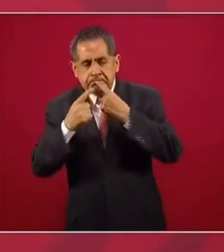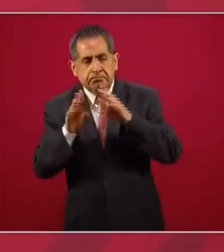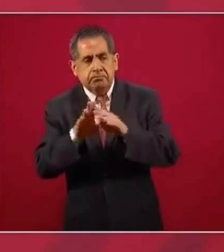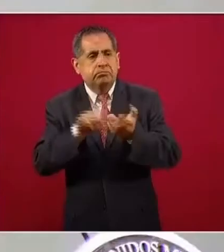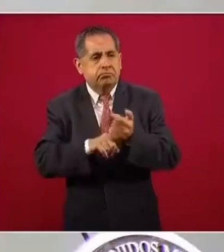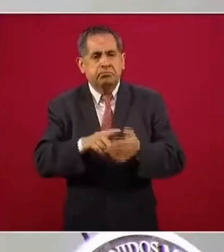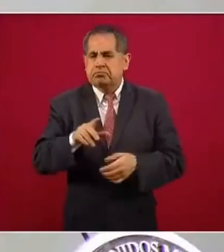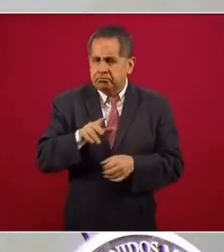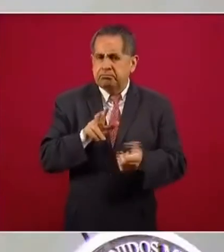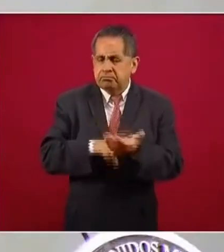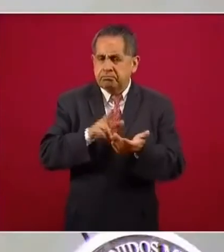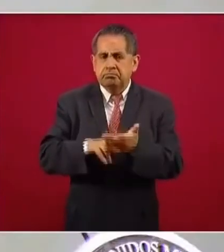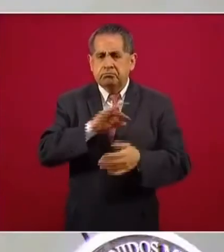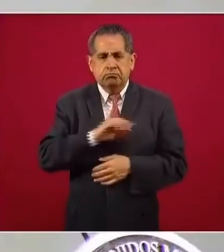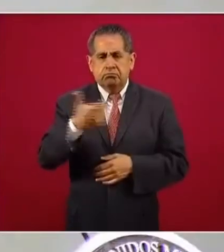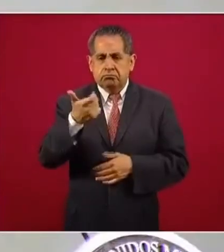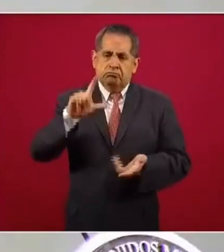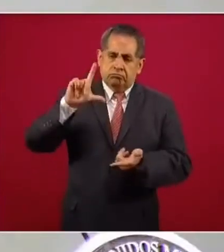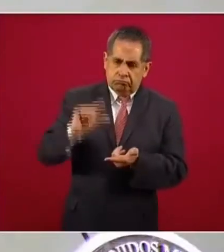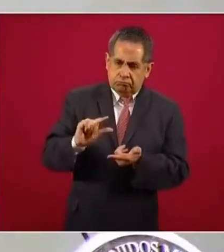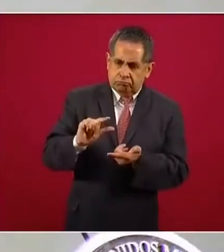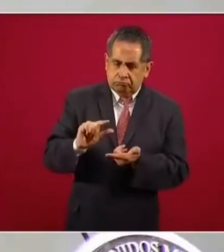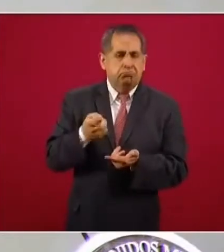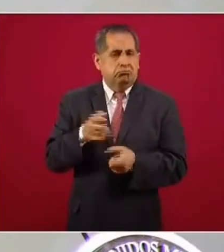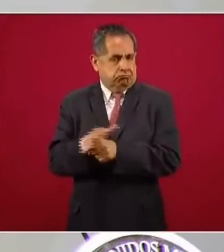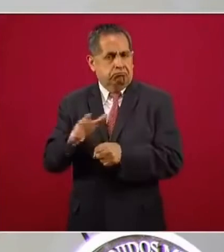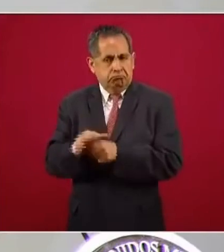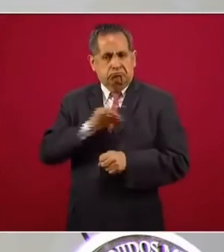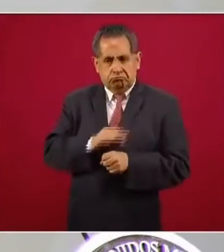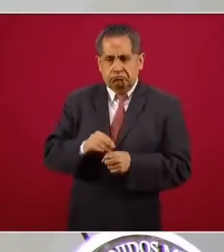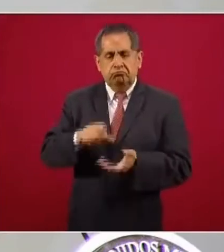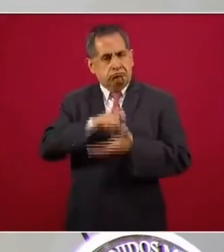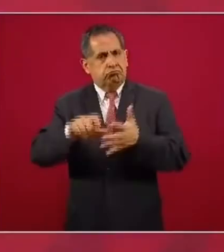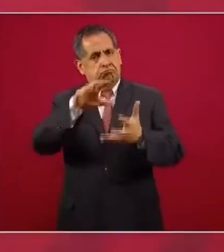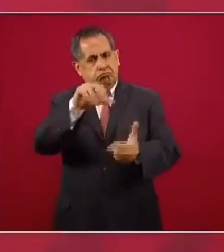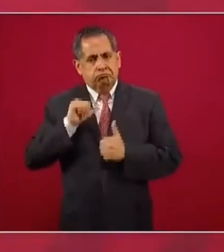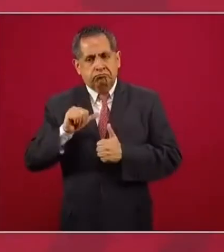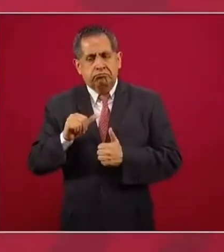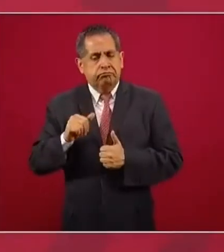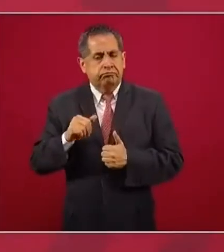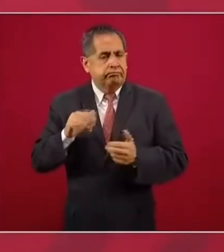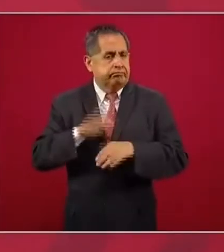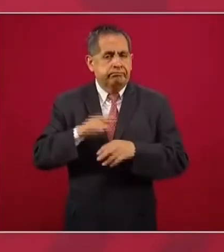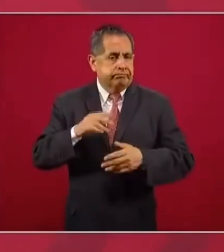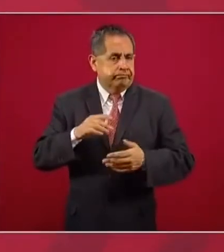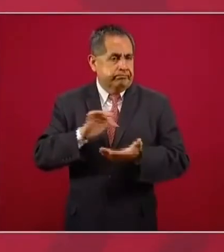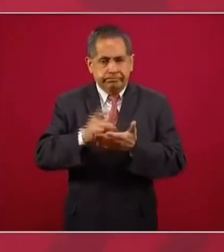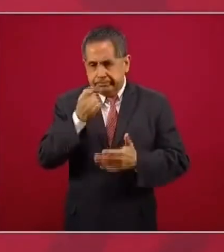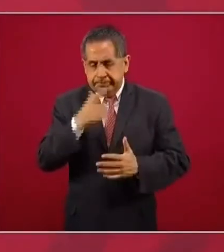cuando aplicable para que el precio llegue al punto de equilibrio correcto. Tenemos un